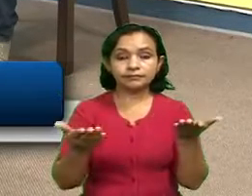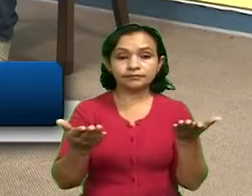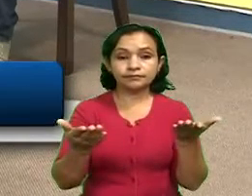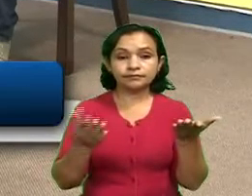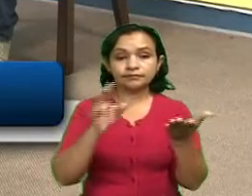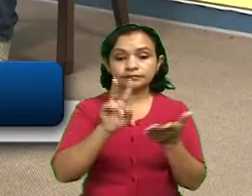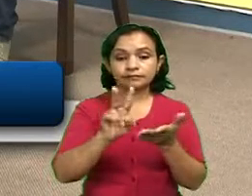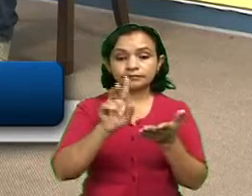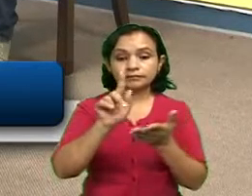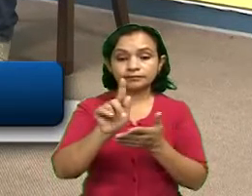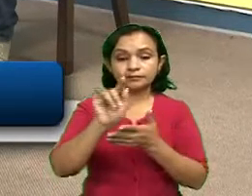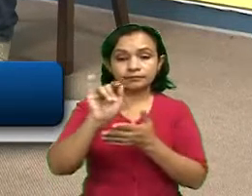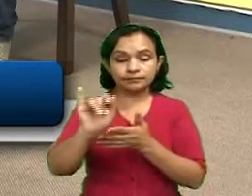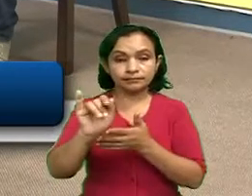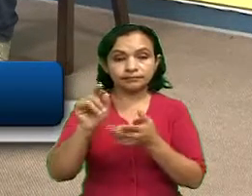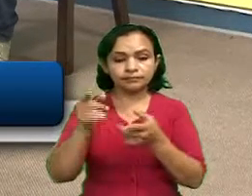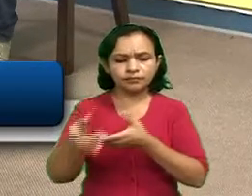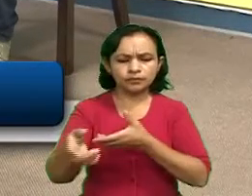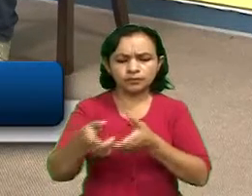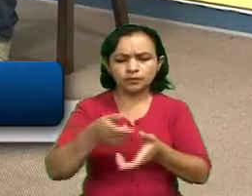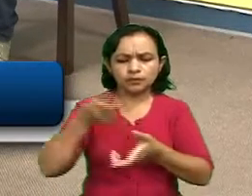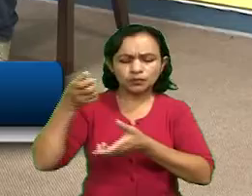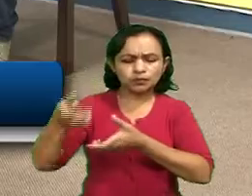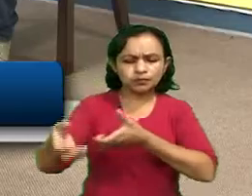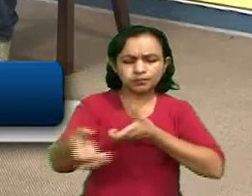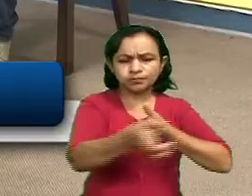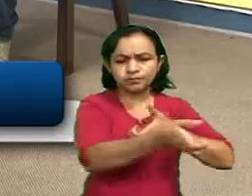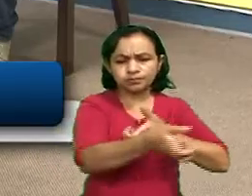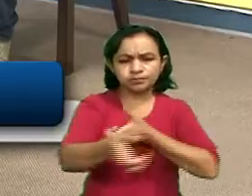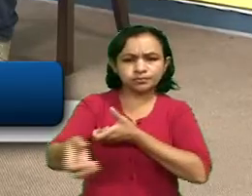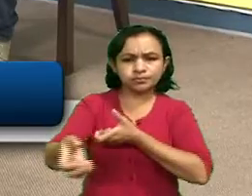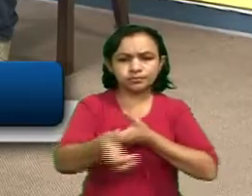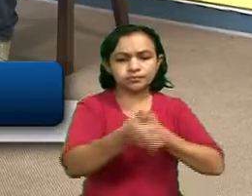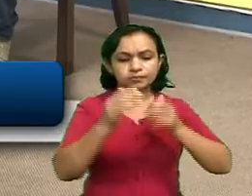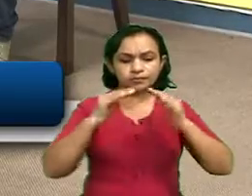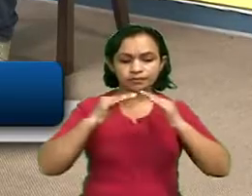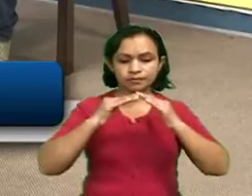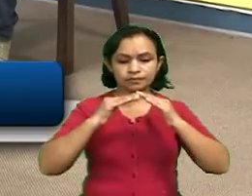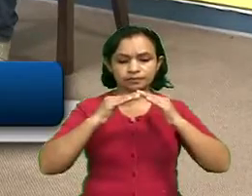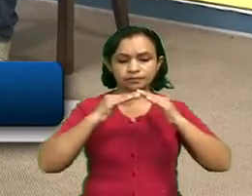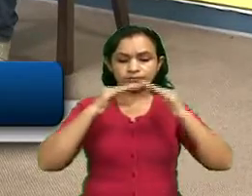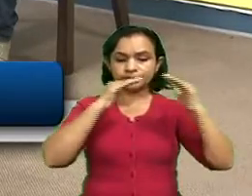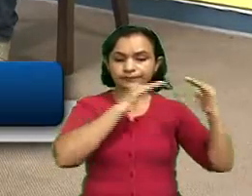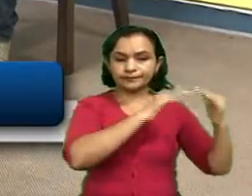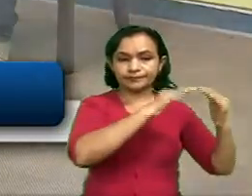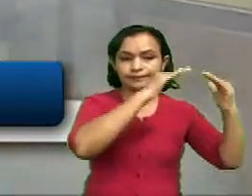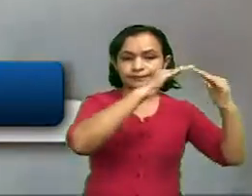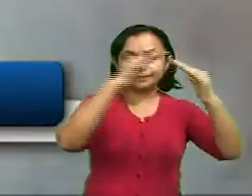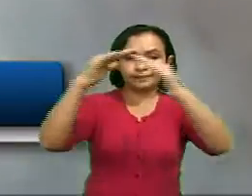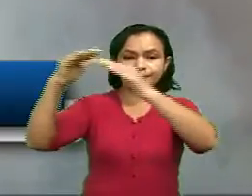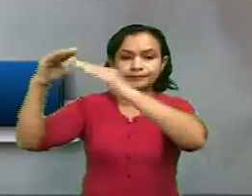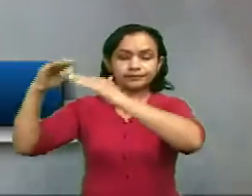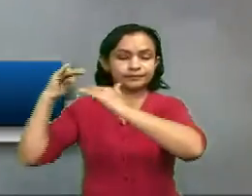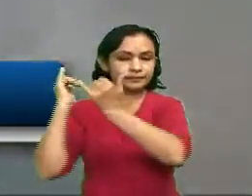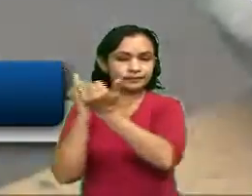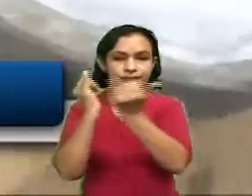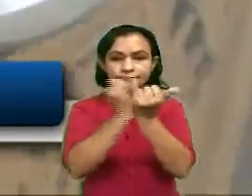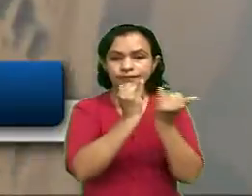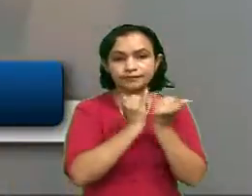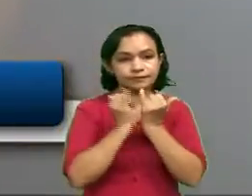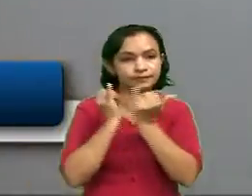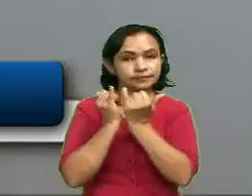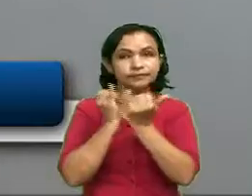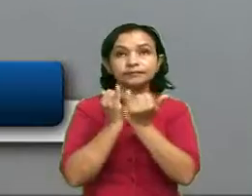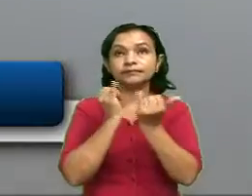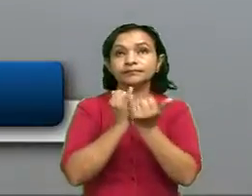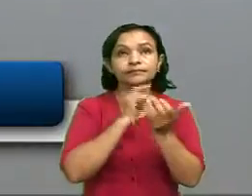deposita el BTI, incluso también se fumiga la vivienda, y alrededor de la casa, alrededor de las manzanas, se hace igualmente la